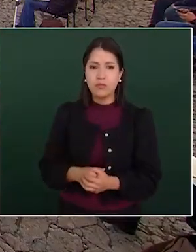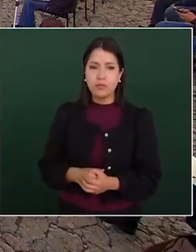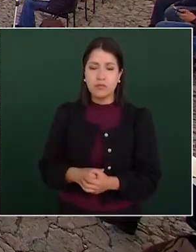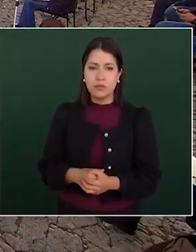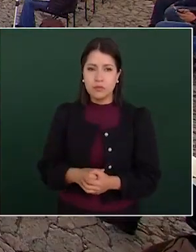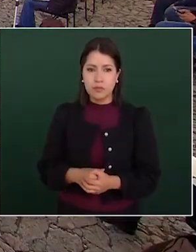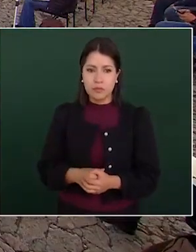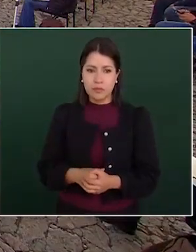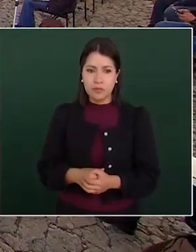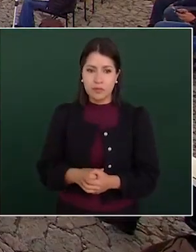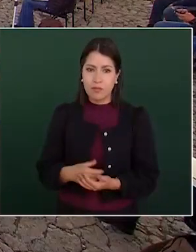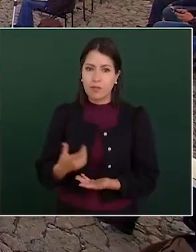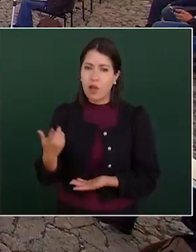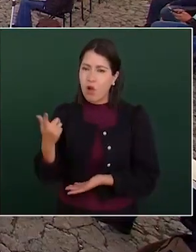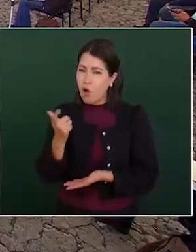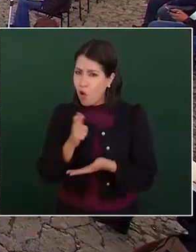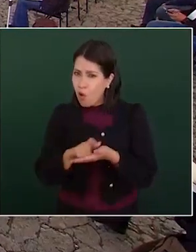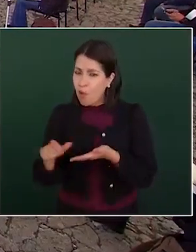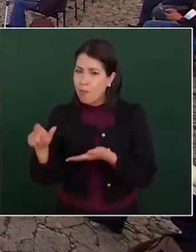en la compra